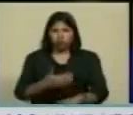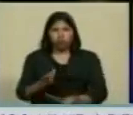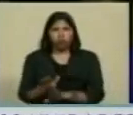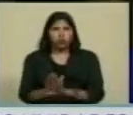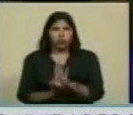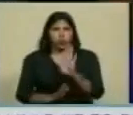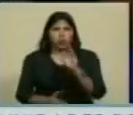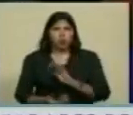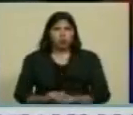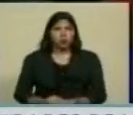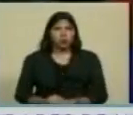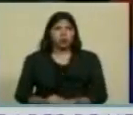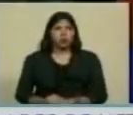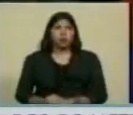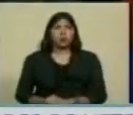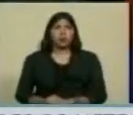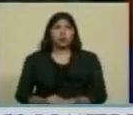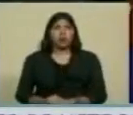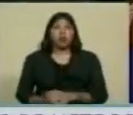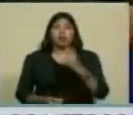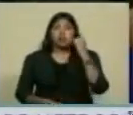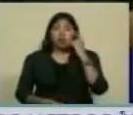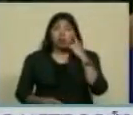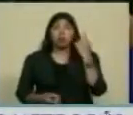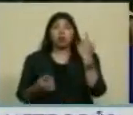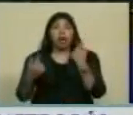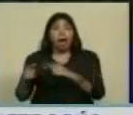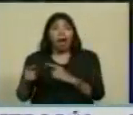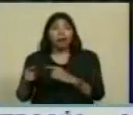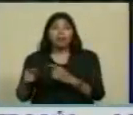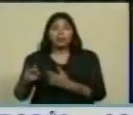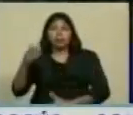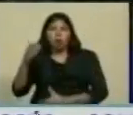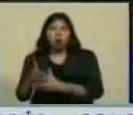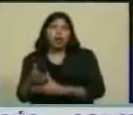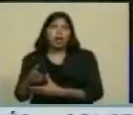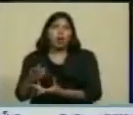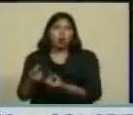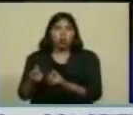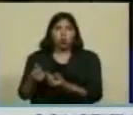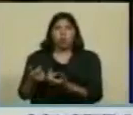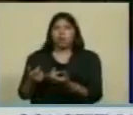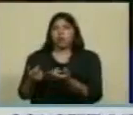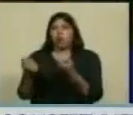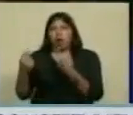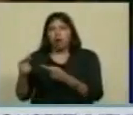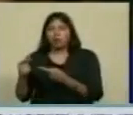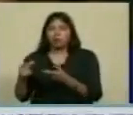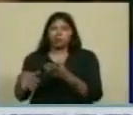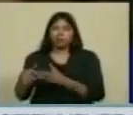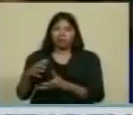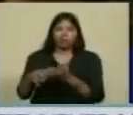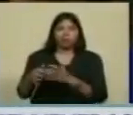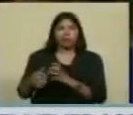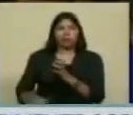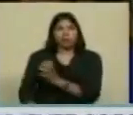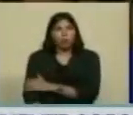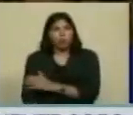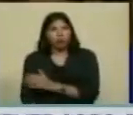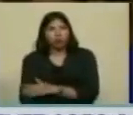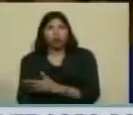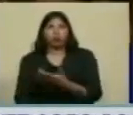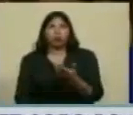que se ha planteado, a pesar del esquema de chantaje que se ha planteado, hoy los científicos venezolanos, los investigadores de